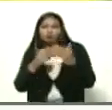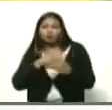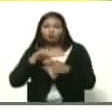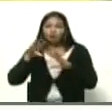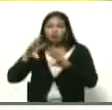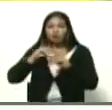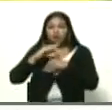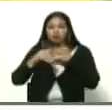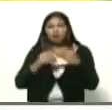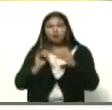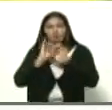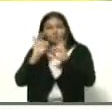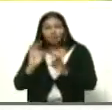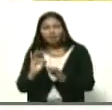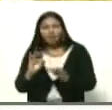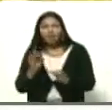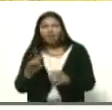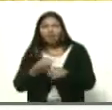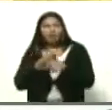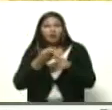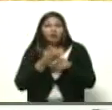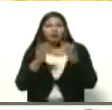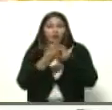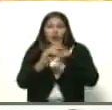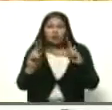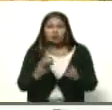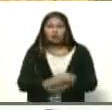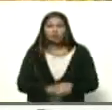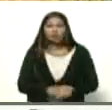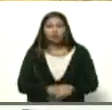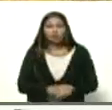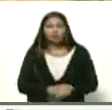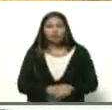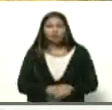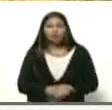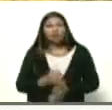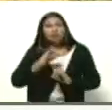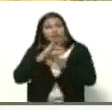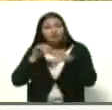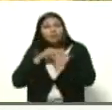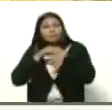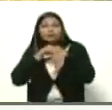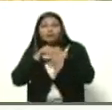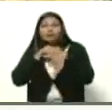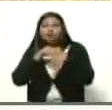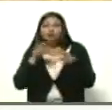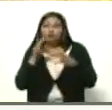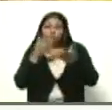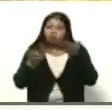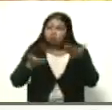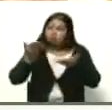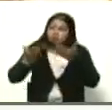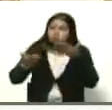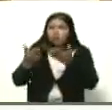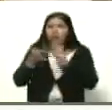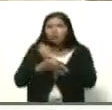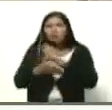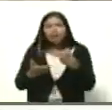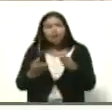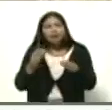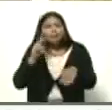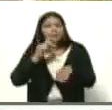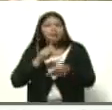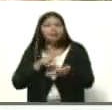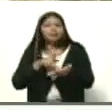el derrocamiento, por ejemplo, de un gobierno democrático. María Gabriela, de igual manera el ministro pudo hacer un análisis comparativo de lo que fue entonces la